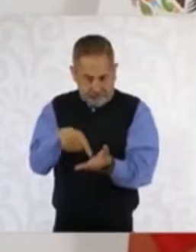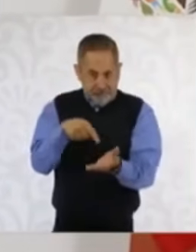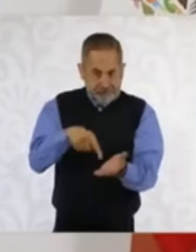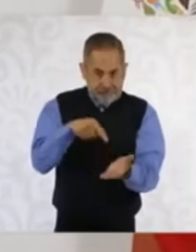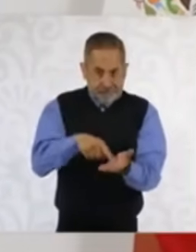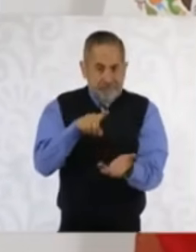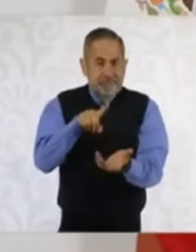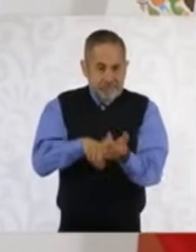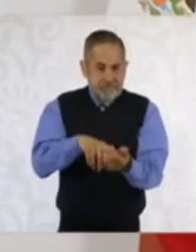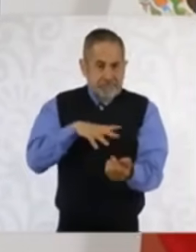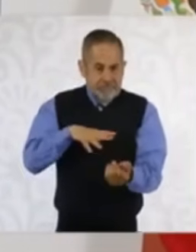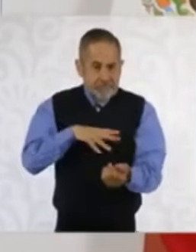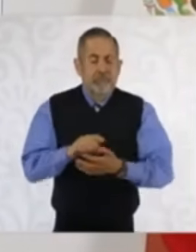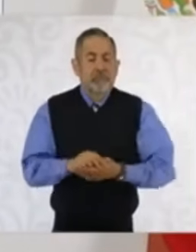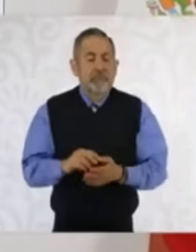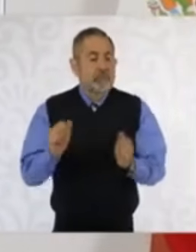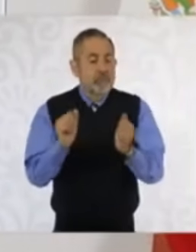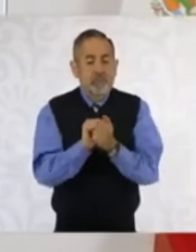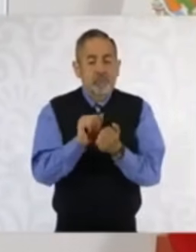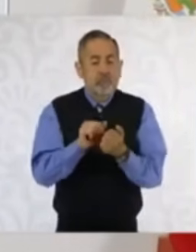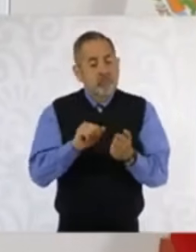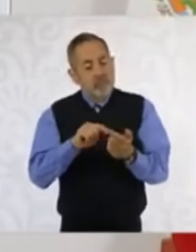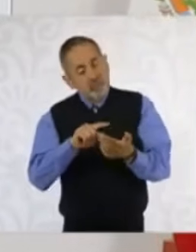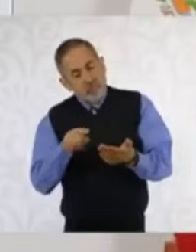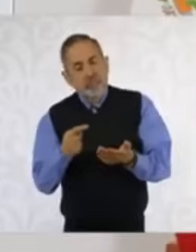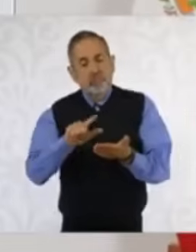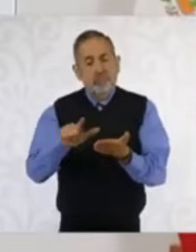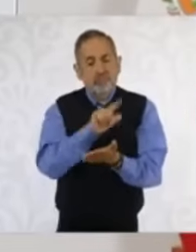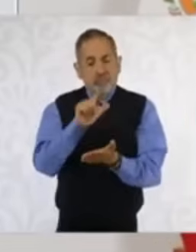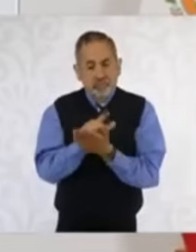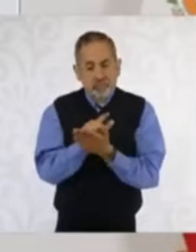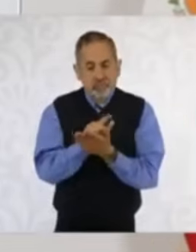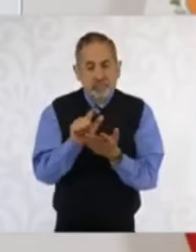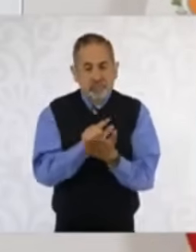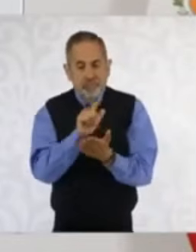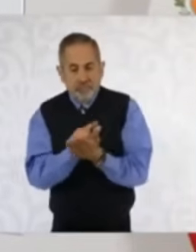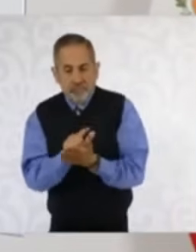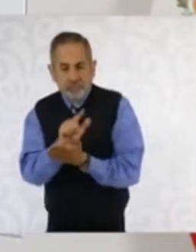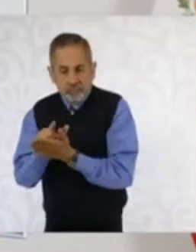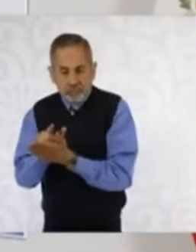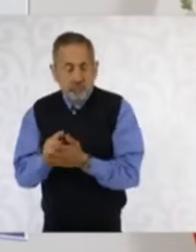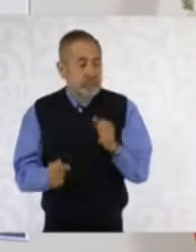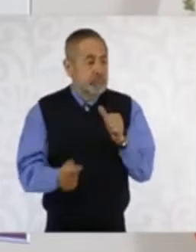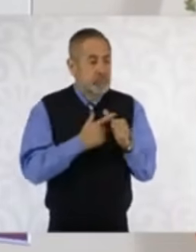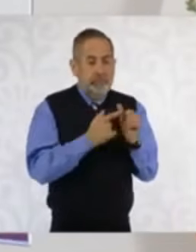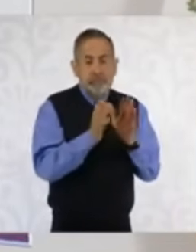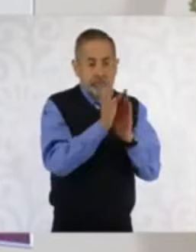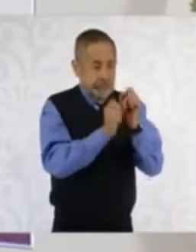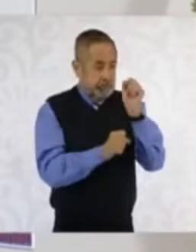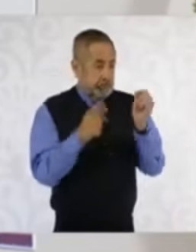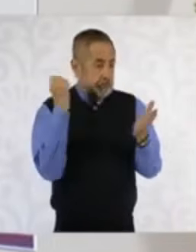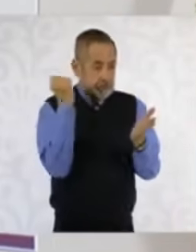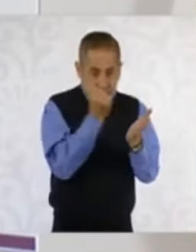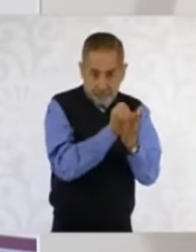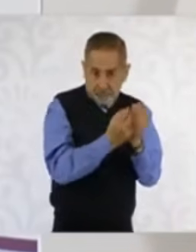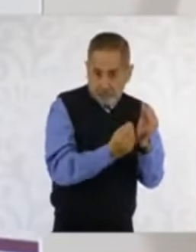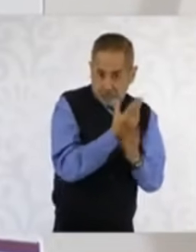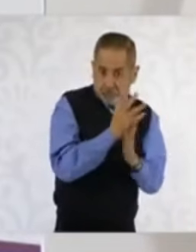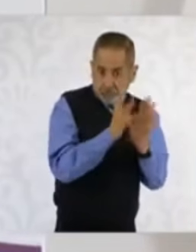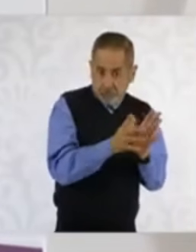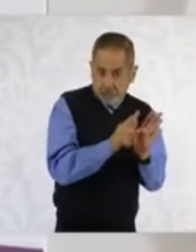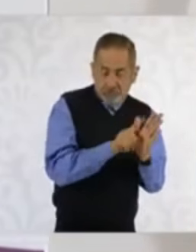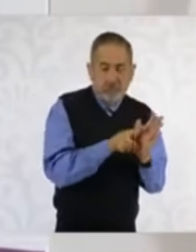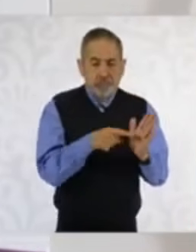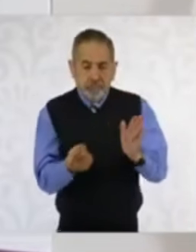la vuelta de la esquina, porque el año se nos va volando y llegan los nuevos datos actualizados que van a regir a partir de 2025. Así que aquí les